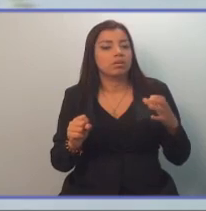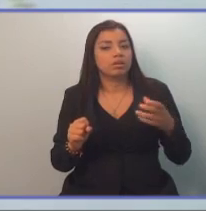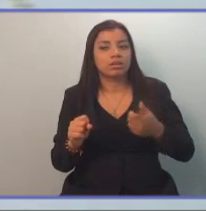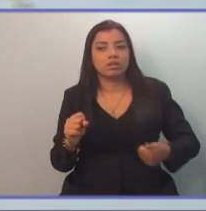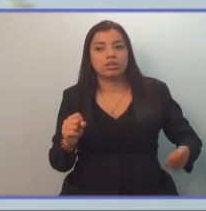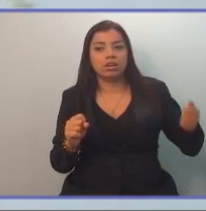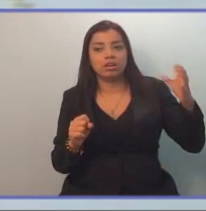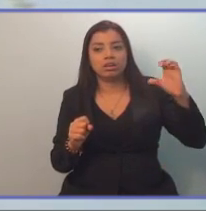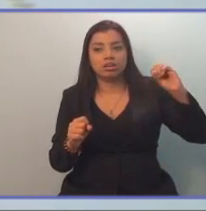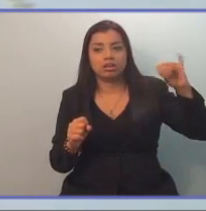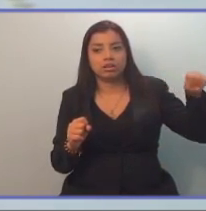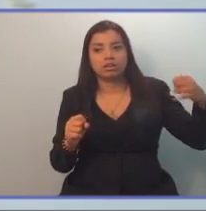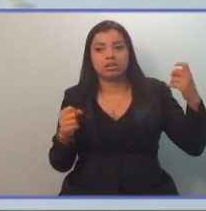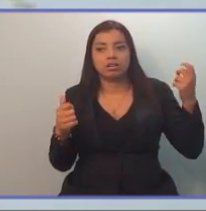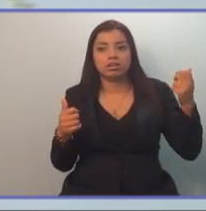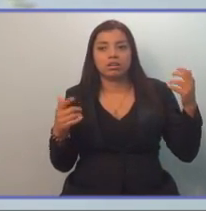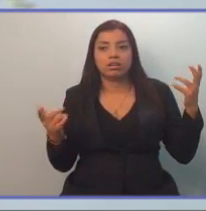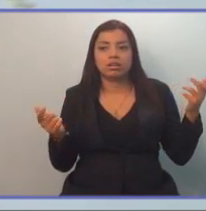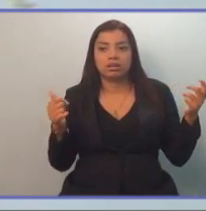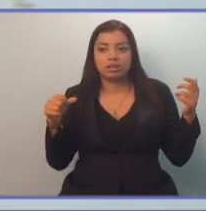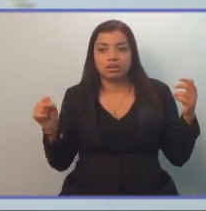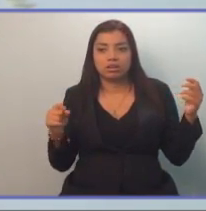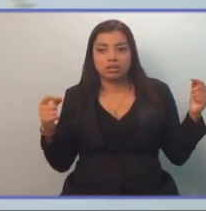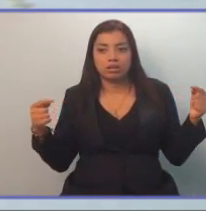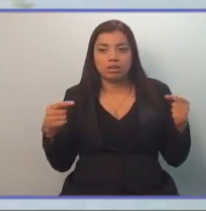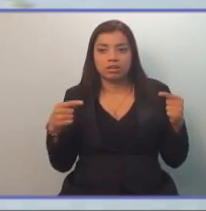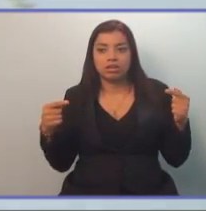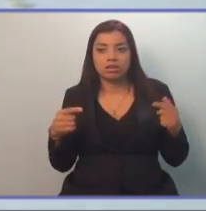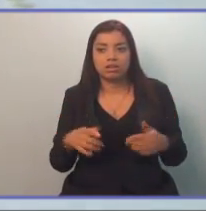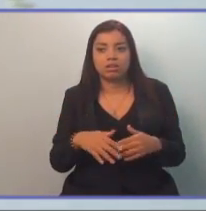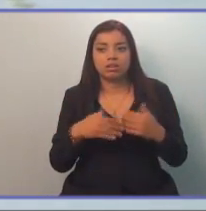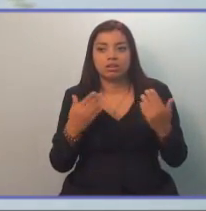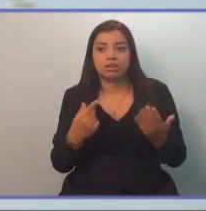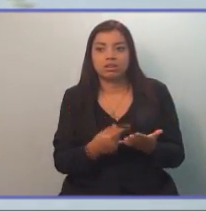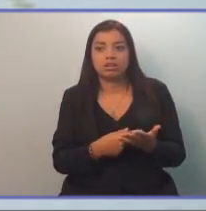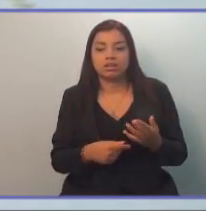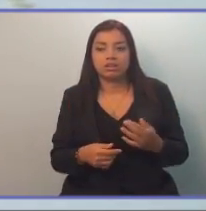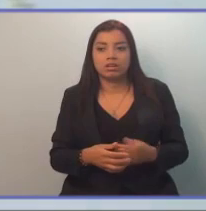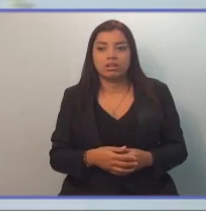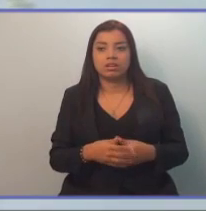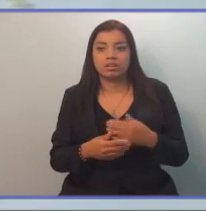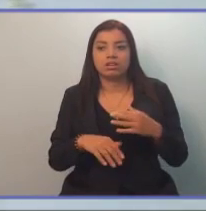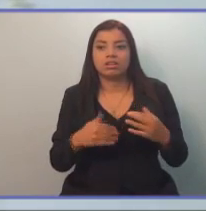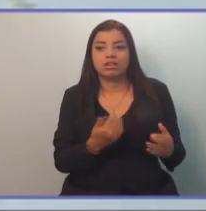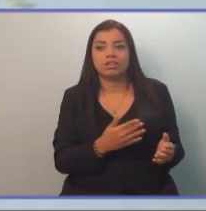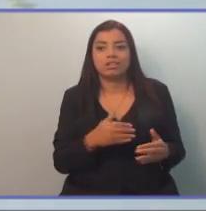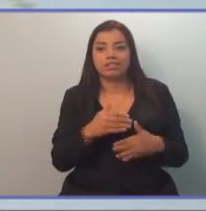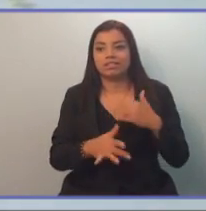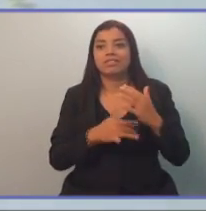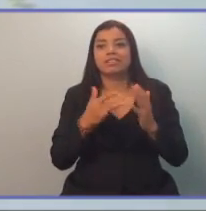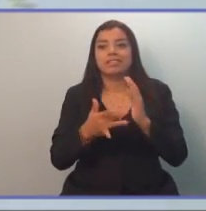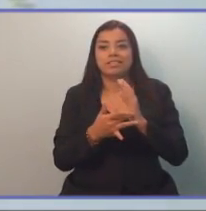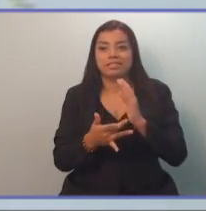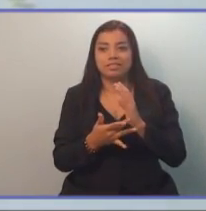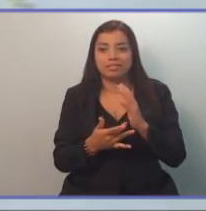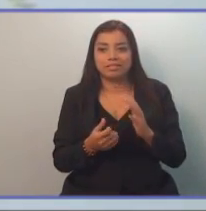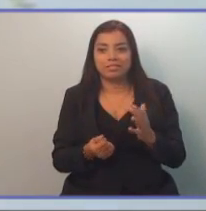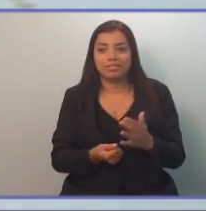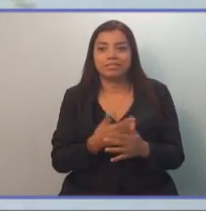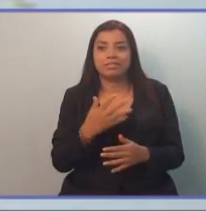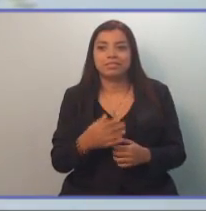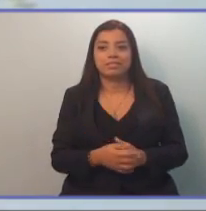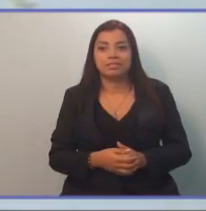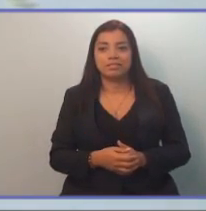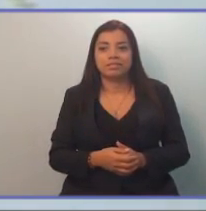la implementación de estos juzgados, pero la realidad es de que Corte cuando hace estudios técnicos los hace objetivamente.